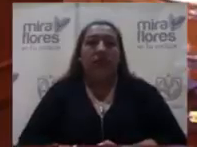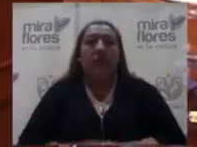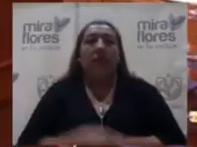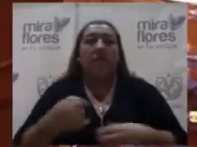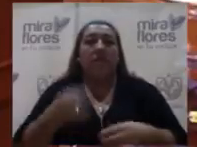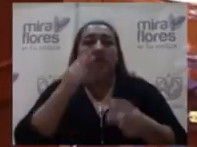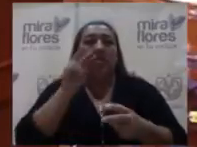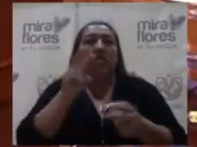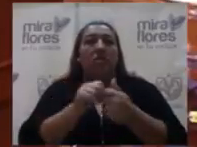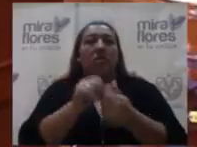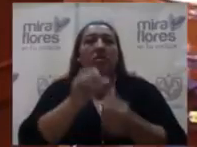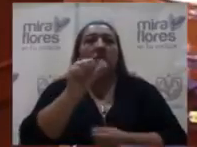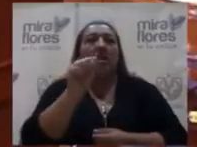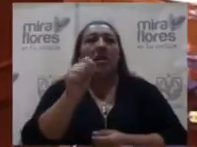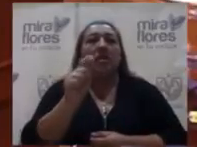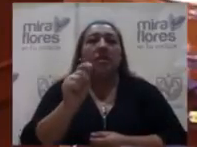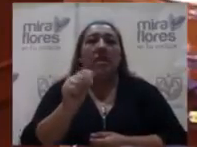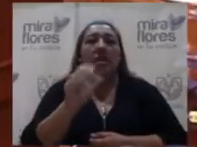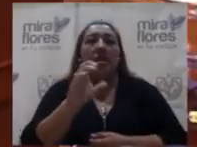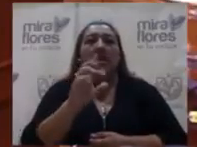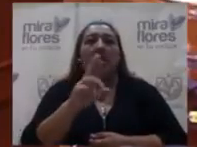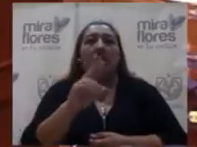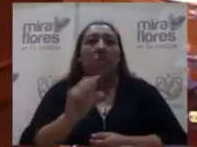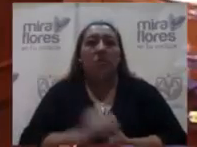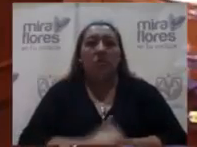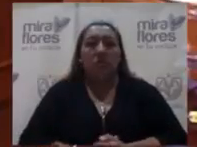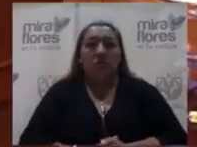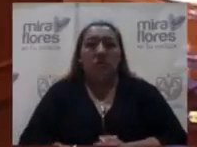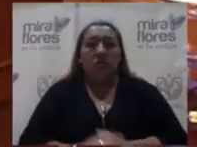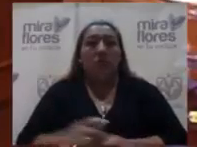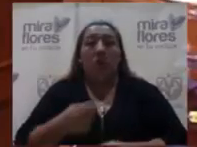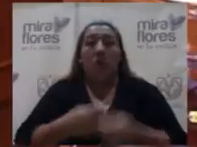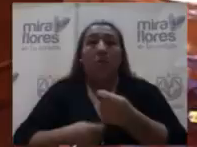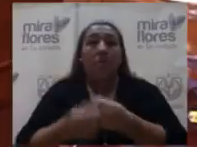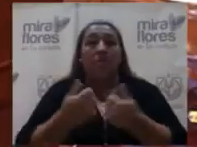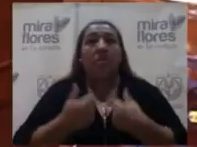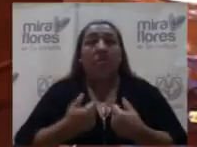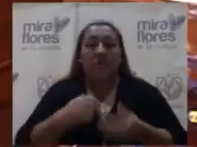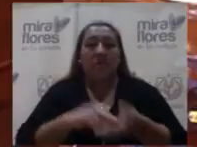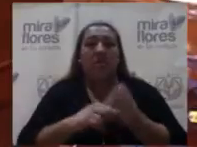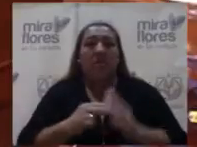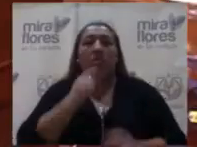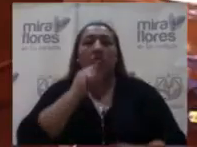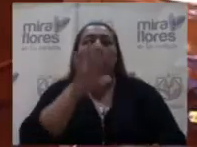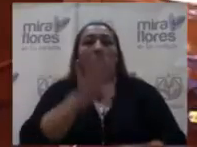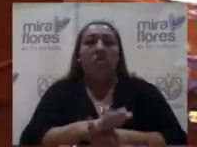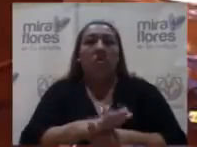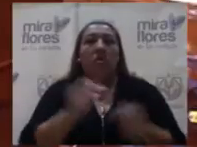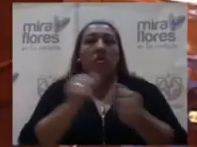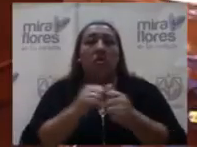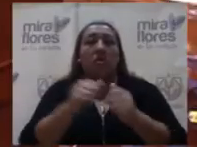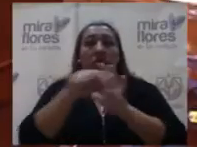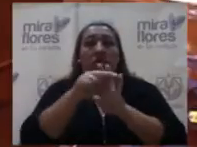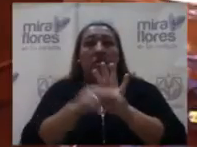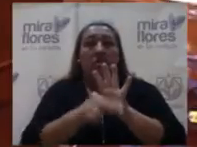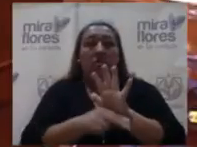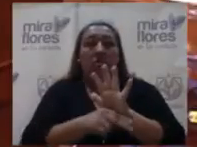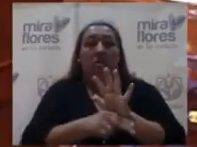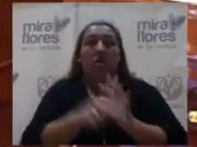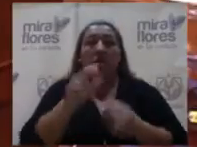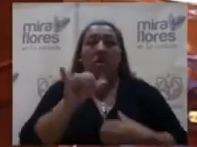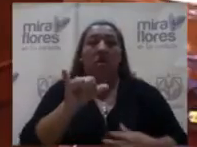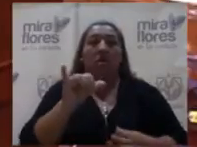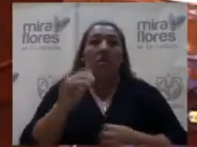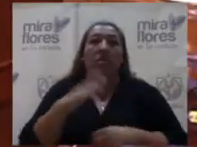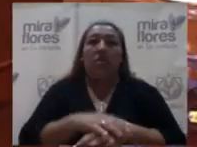verificando en la zona de Santa Cruz para que todos los conductores de comercios tengan conocimiento y cumplan dicha norma. Y